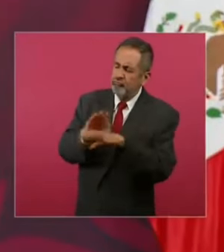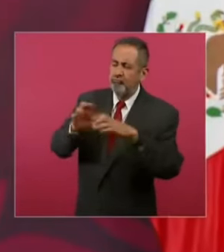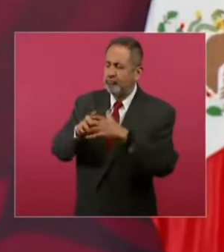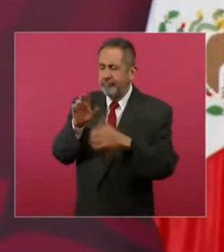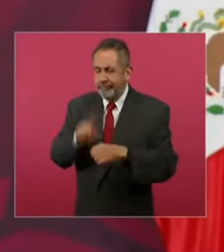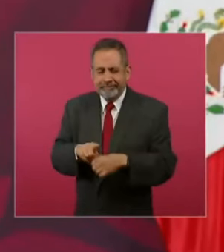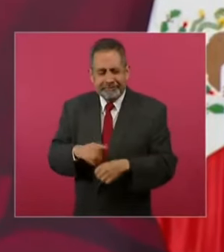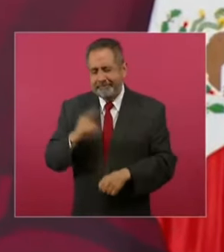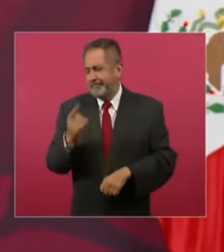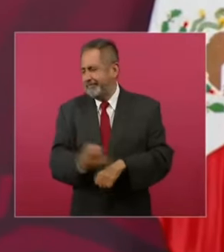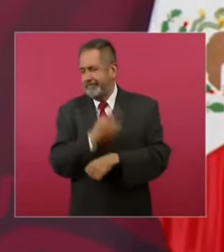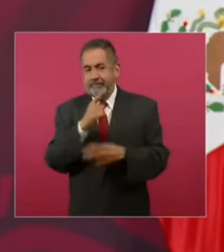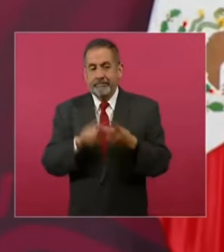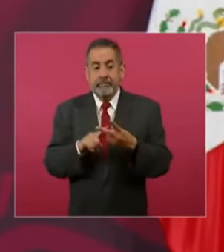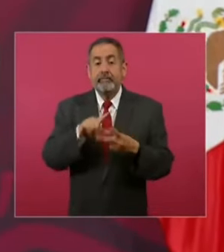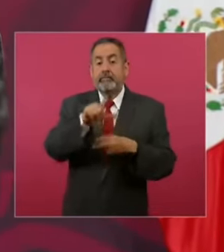Luego